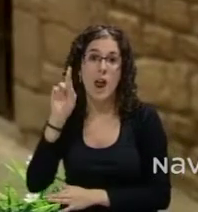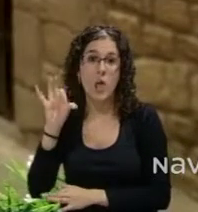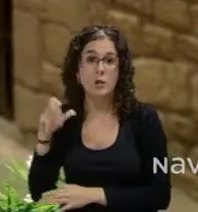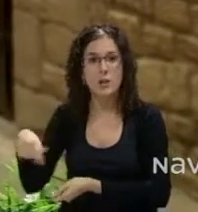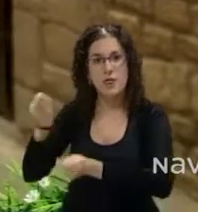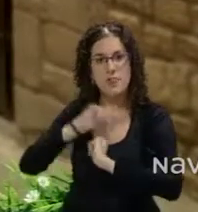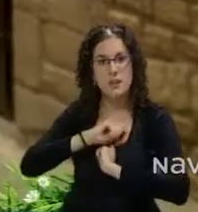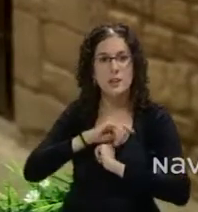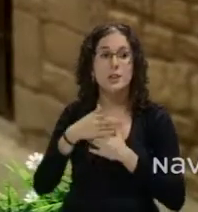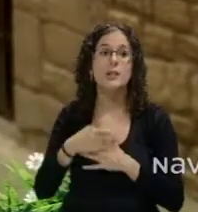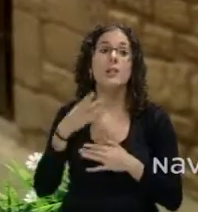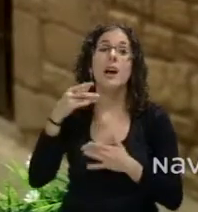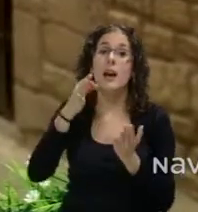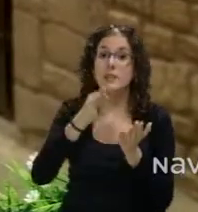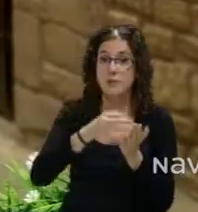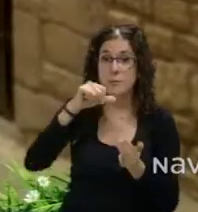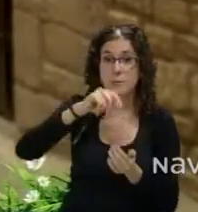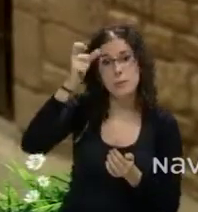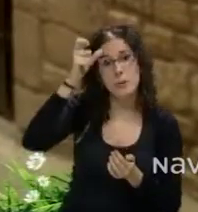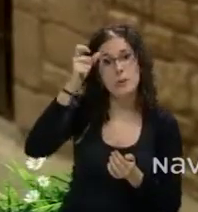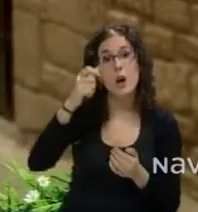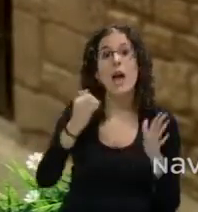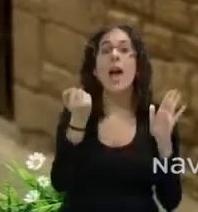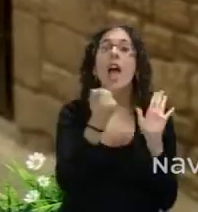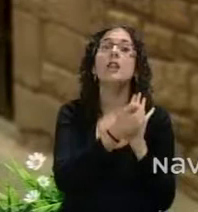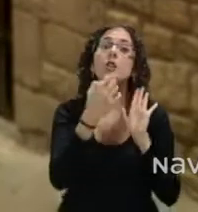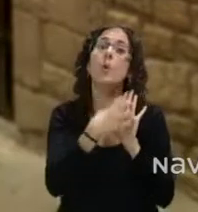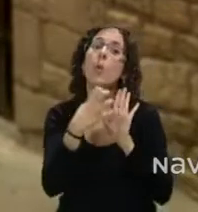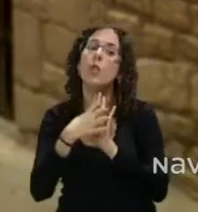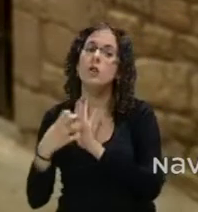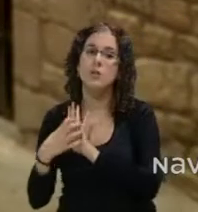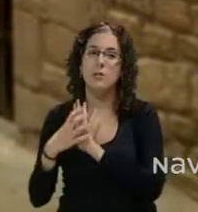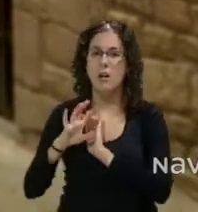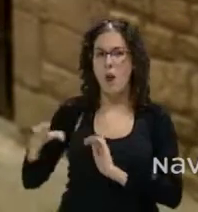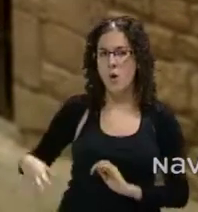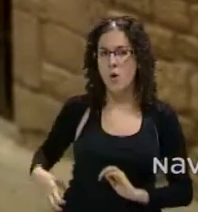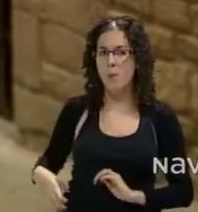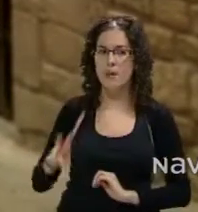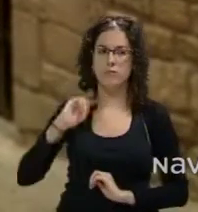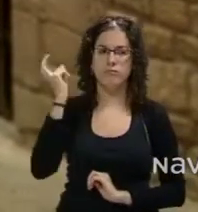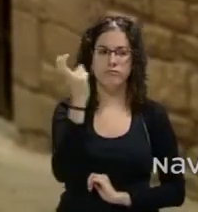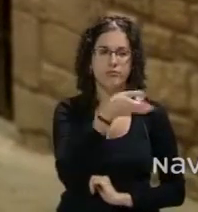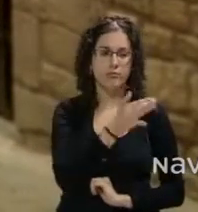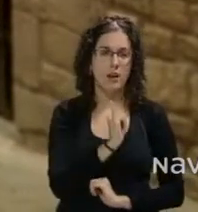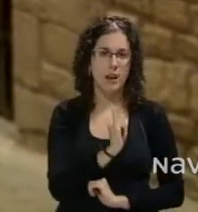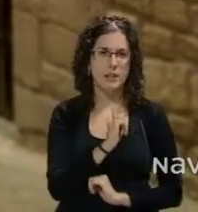muchísimos escudos nobiliarios que pertenecen a casas